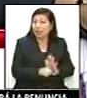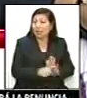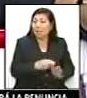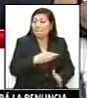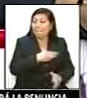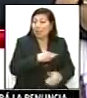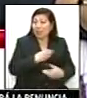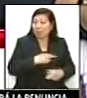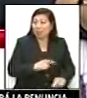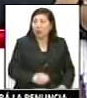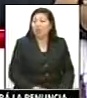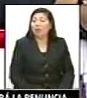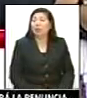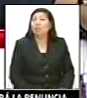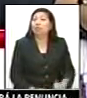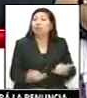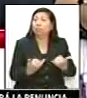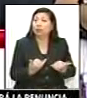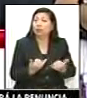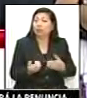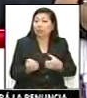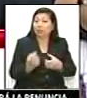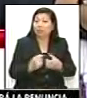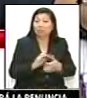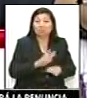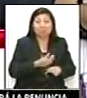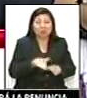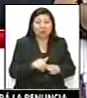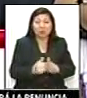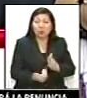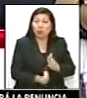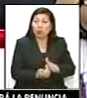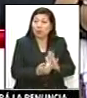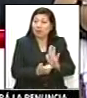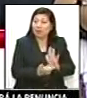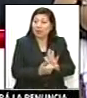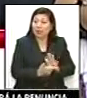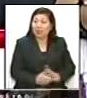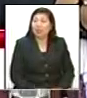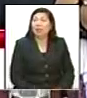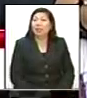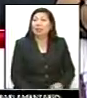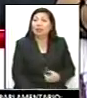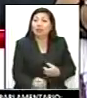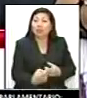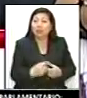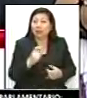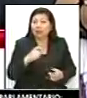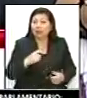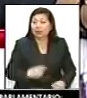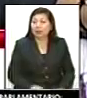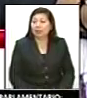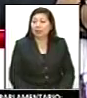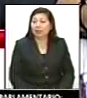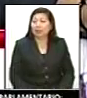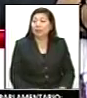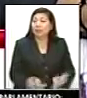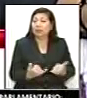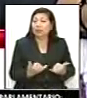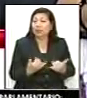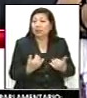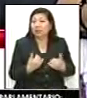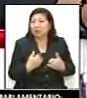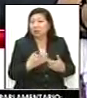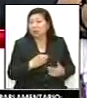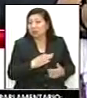Ministerio Público actualizada en su integridad, prácticamente una nueva ley orgánica, que recoja las necesidades actuales. Por ejemplo, tiene que